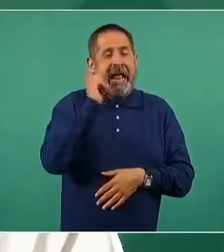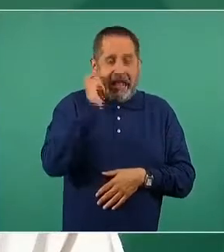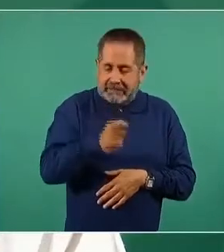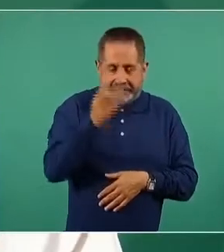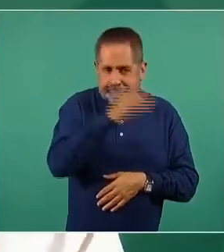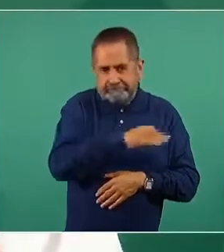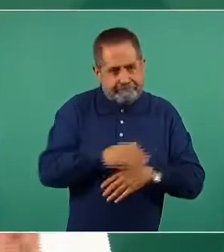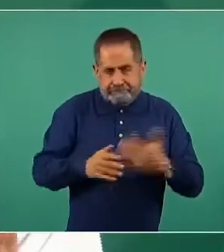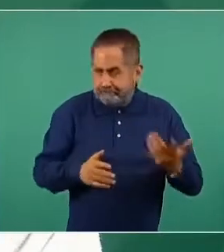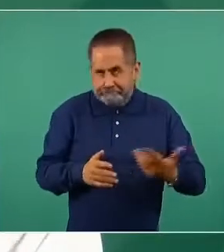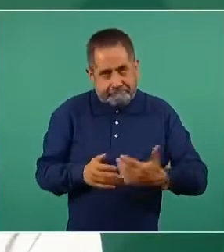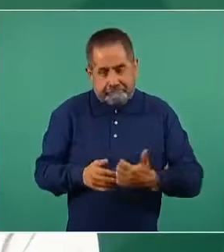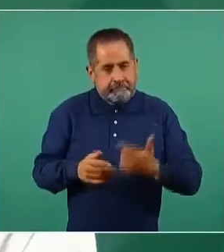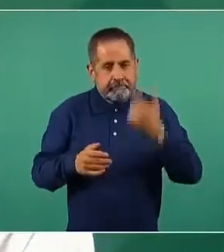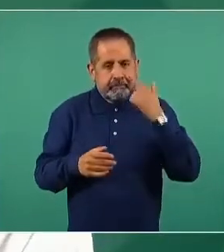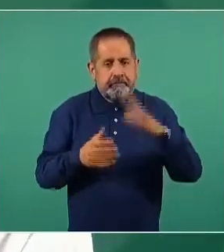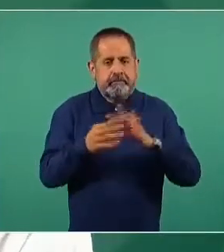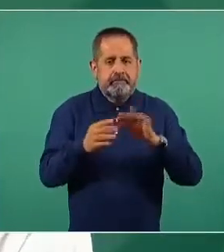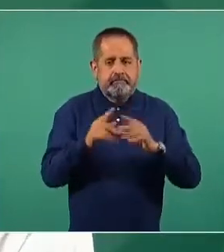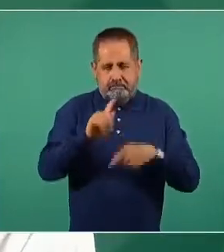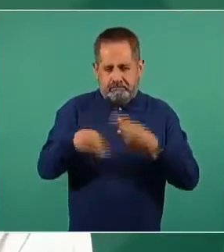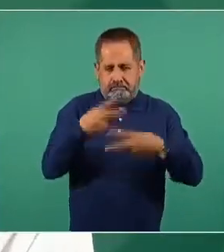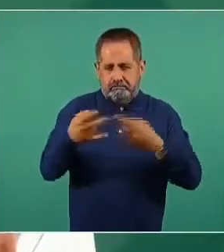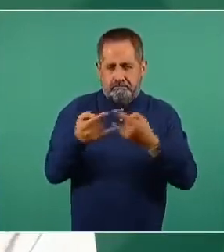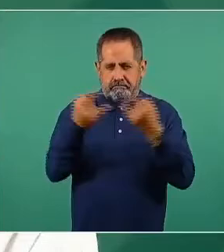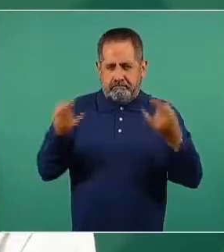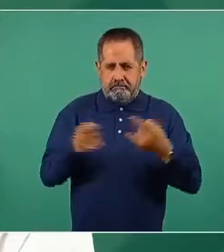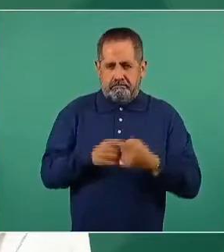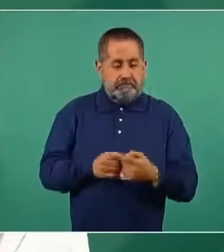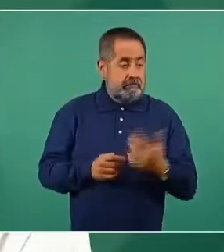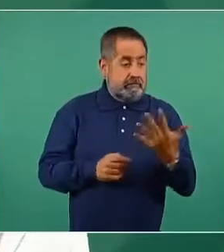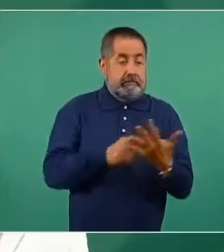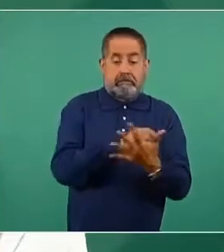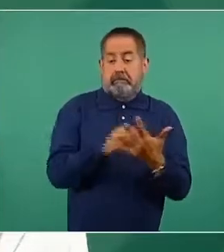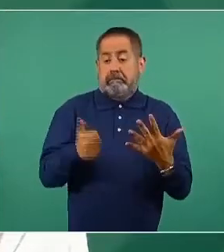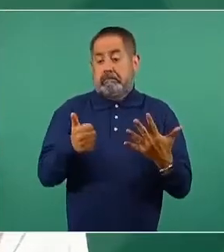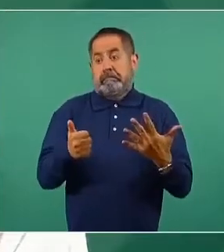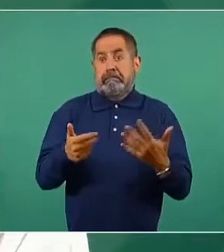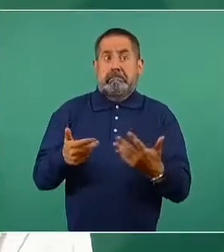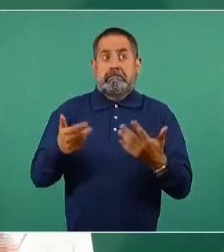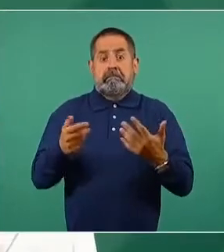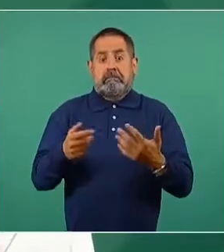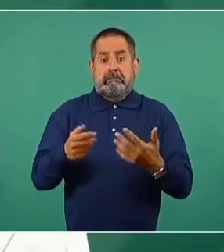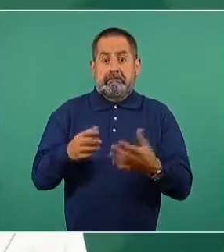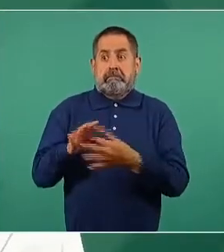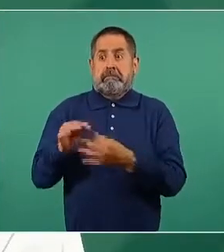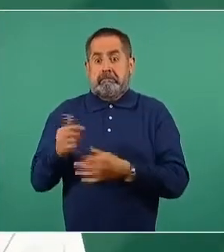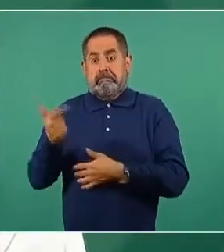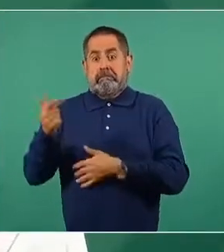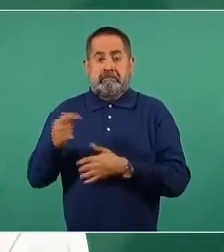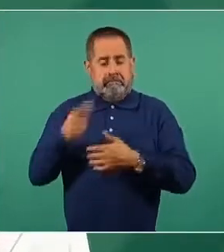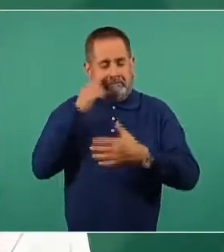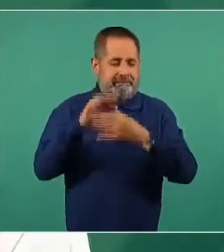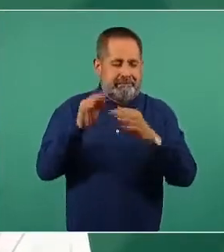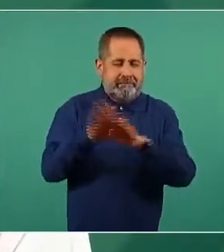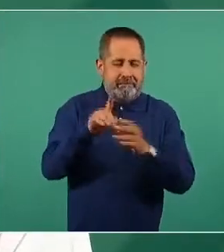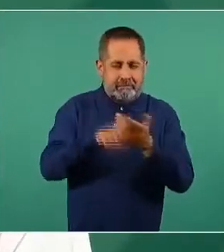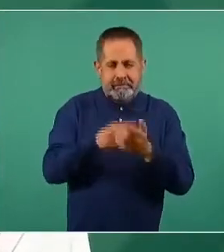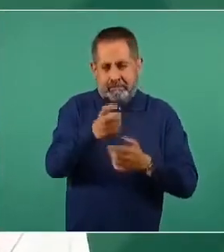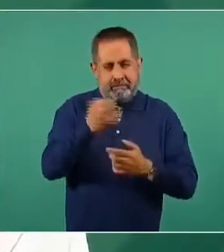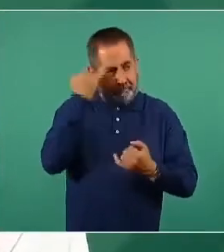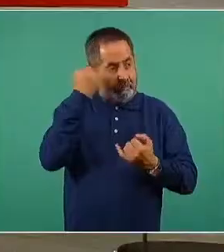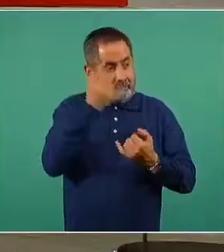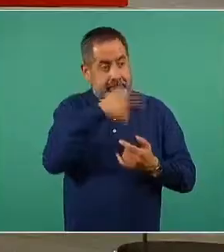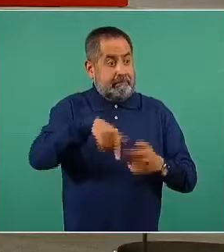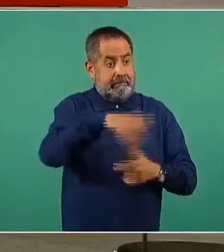es, relato la historia de la 5 a la 6ª dosis, 5ª a 6ª, y posiblemente este es el origen de esta